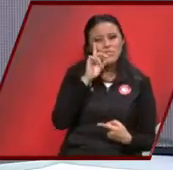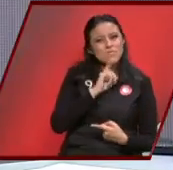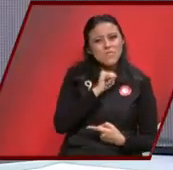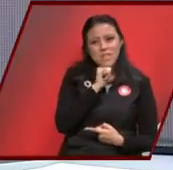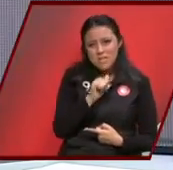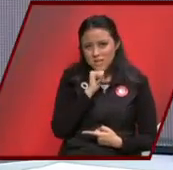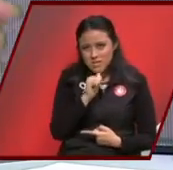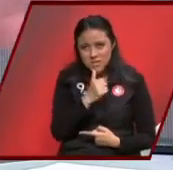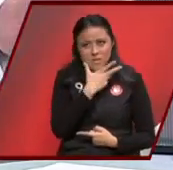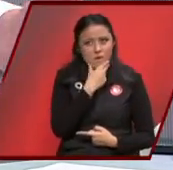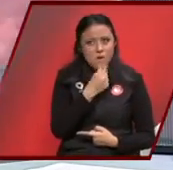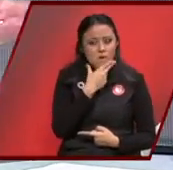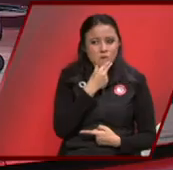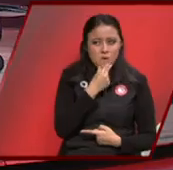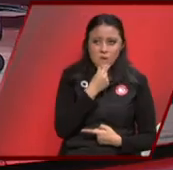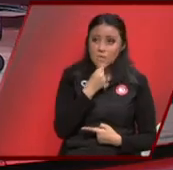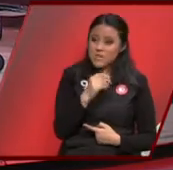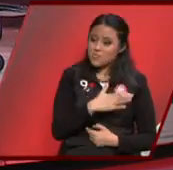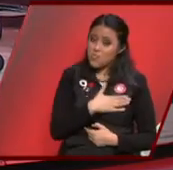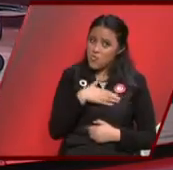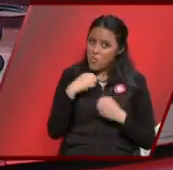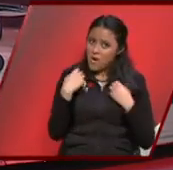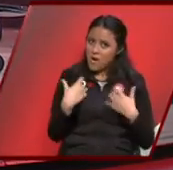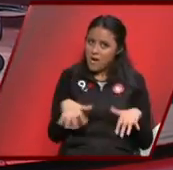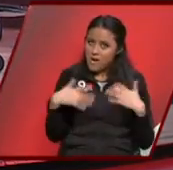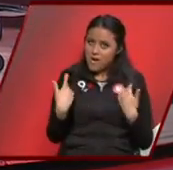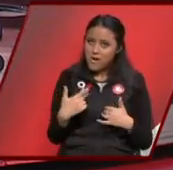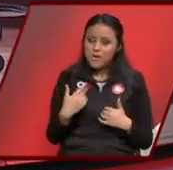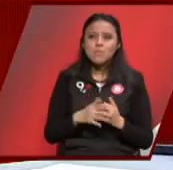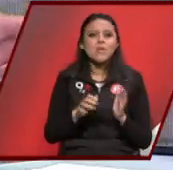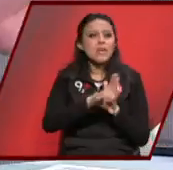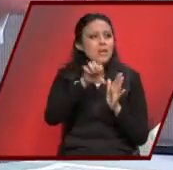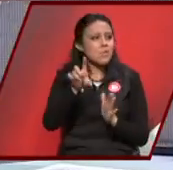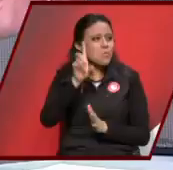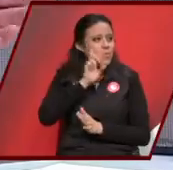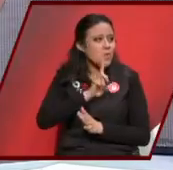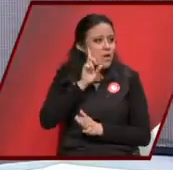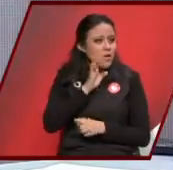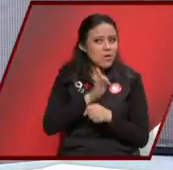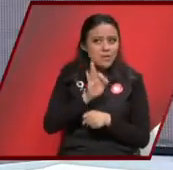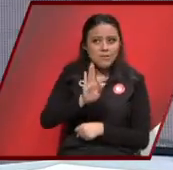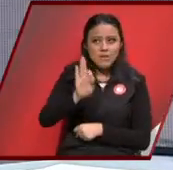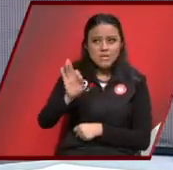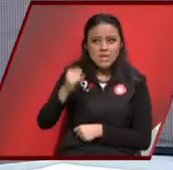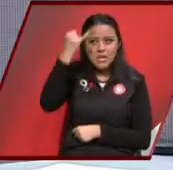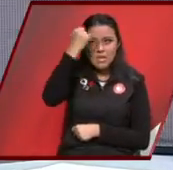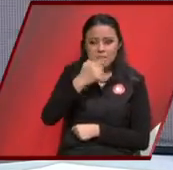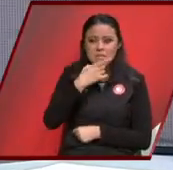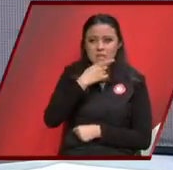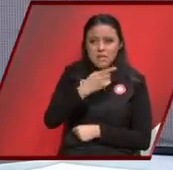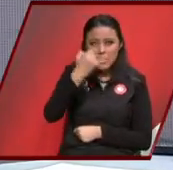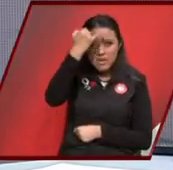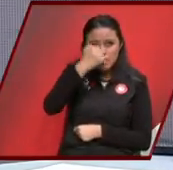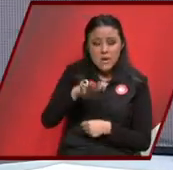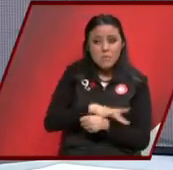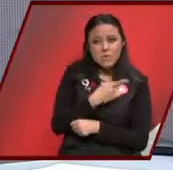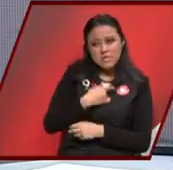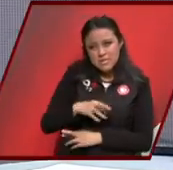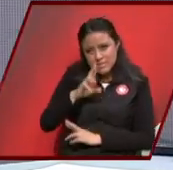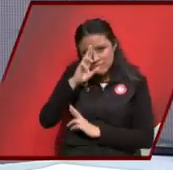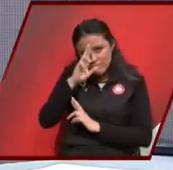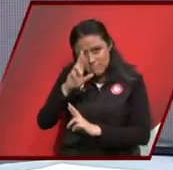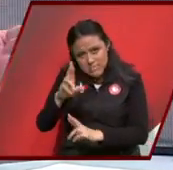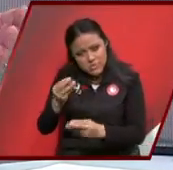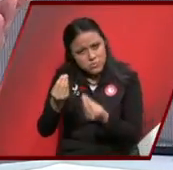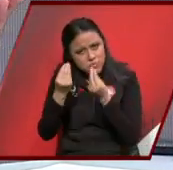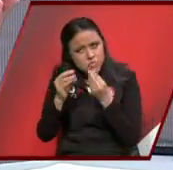muy fregones. Que ver con el género. No, no es así género. Es. Así es. Yo admiro así aquí es. En Azteca, tengo una mujer a la que la fecha fue mi jefa un tiempo y le sigo diciendo jefa porque la respeto y me